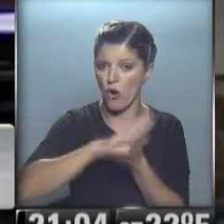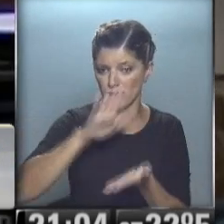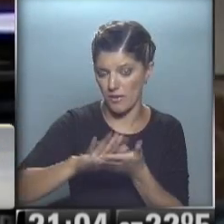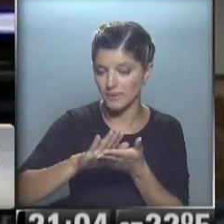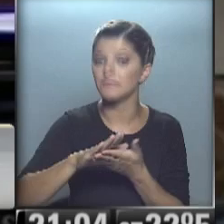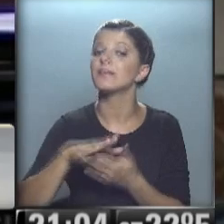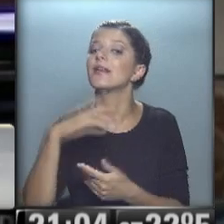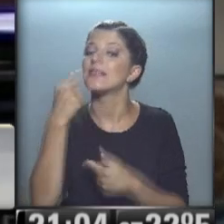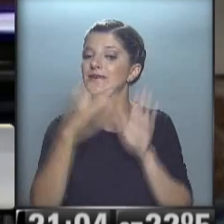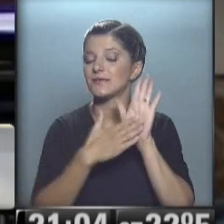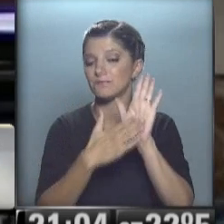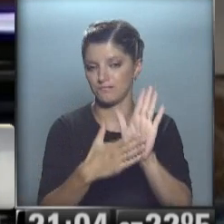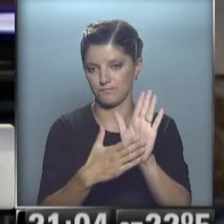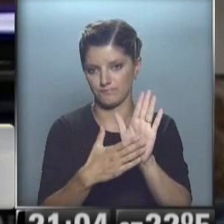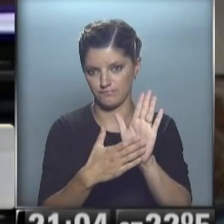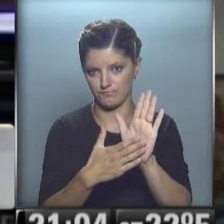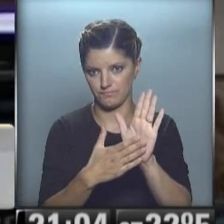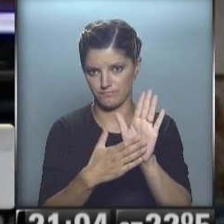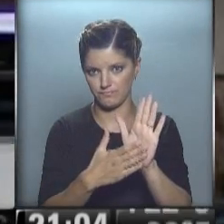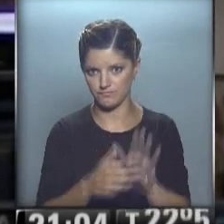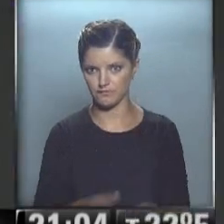lo indica el escrito hacer para poderar